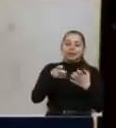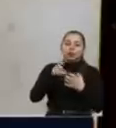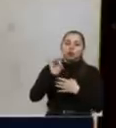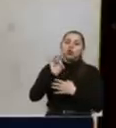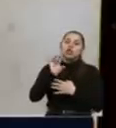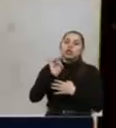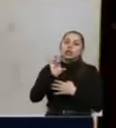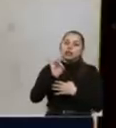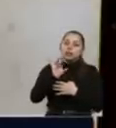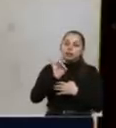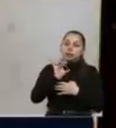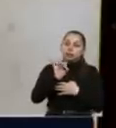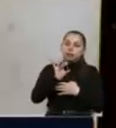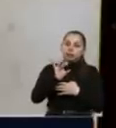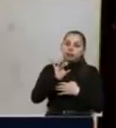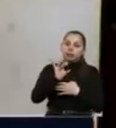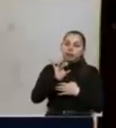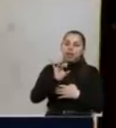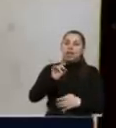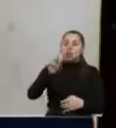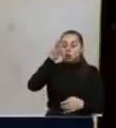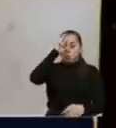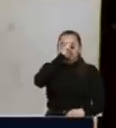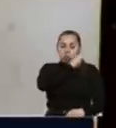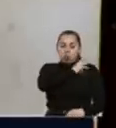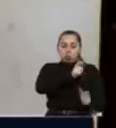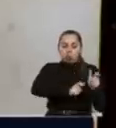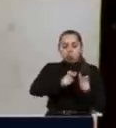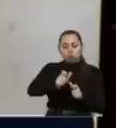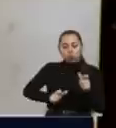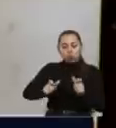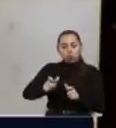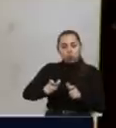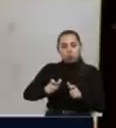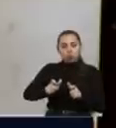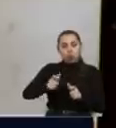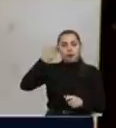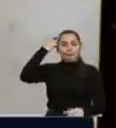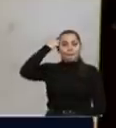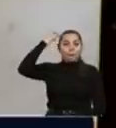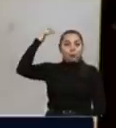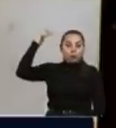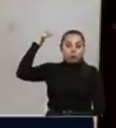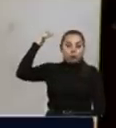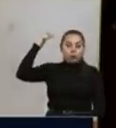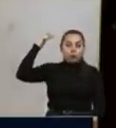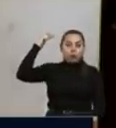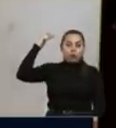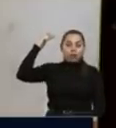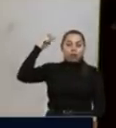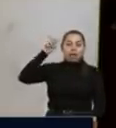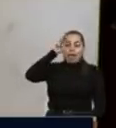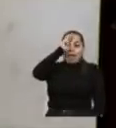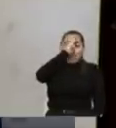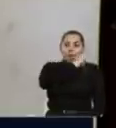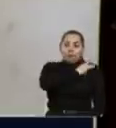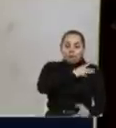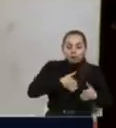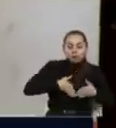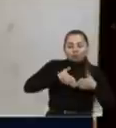28.715 soldados profesionales e infantes de